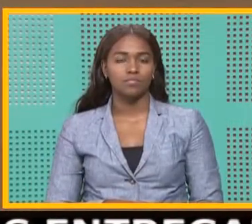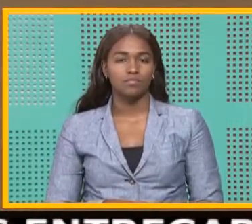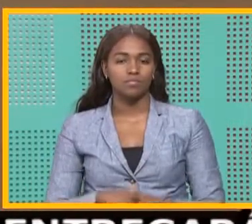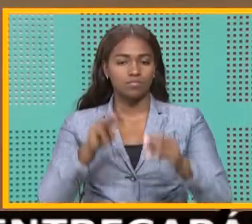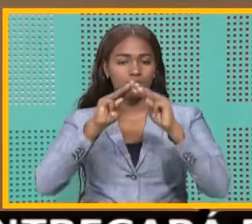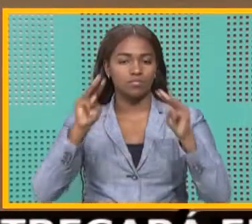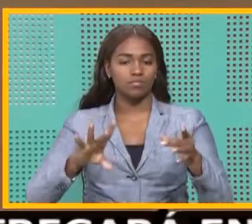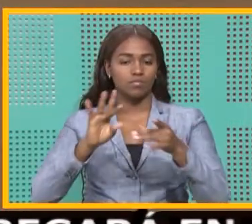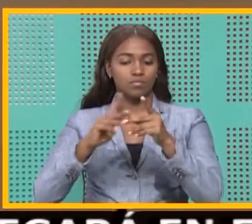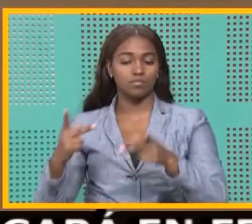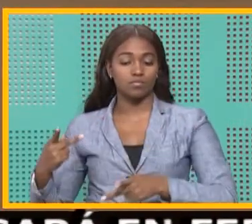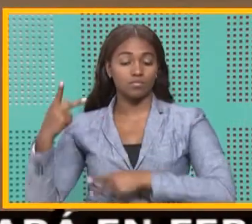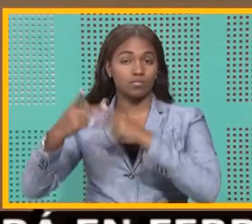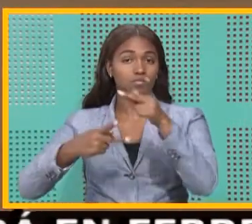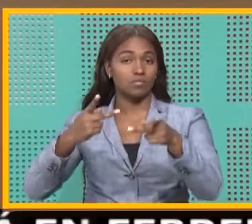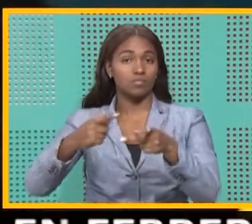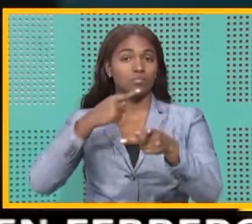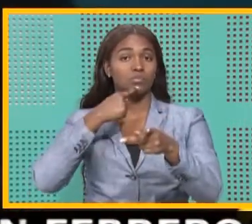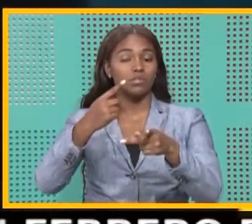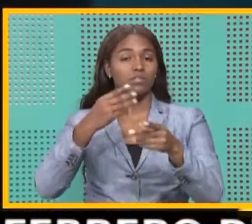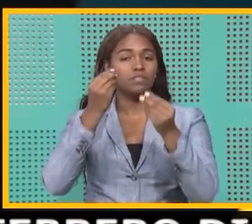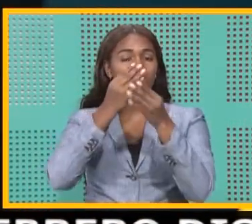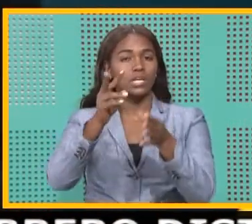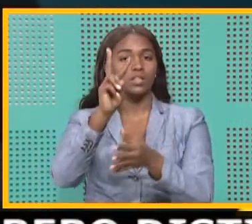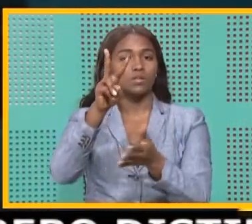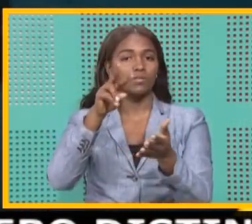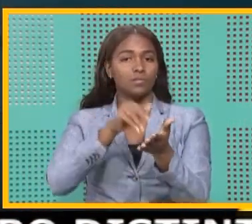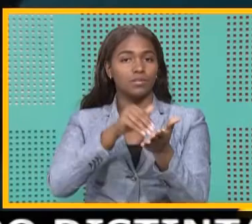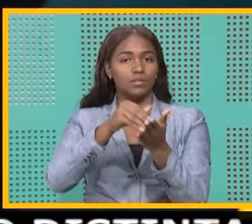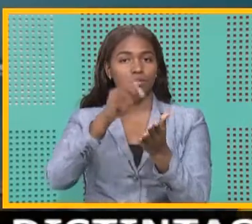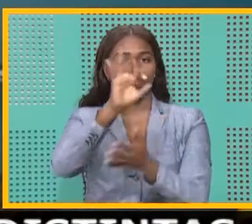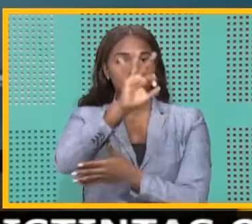El Ministerio de Turismo informó que